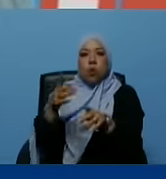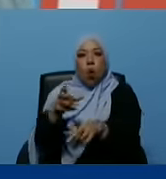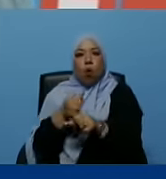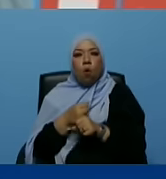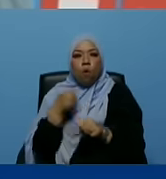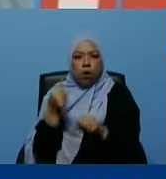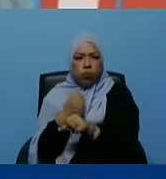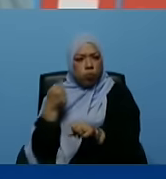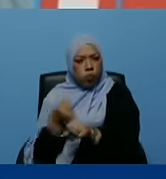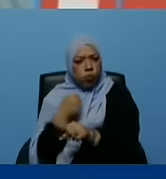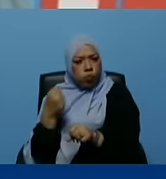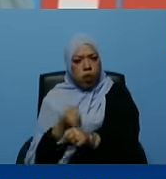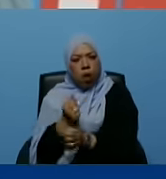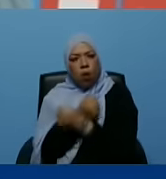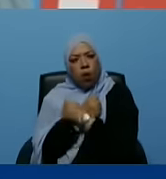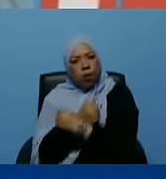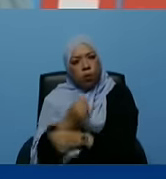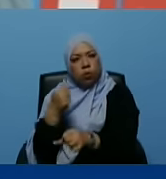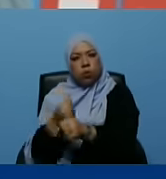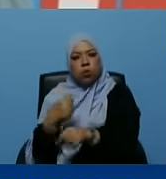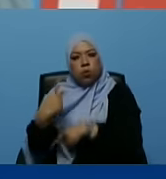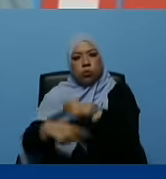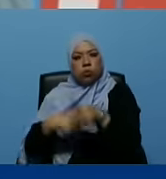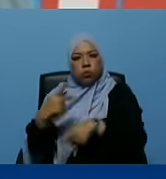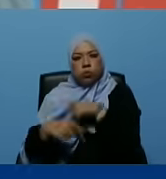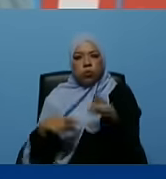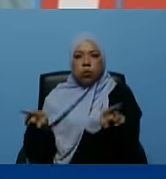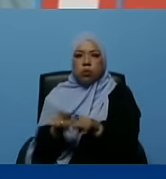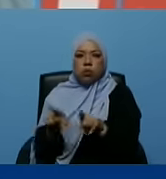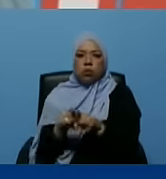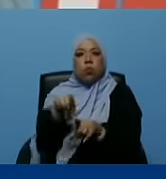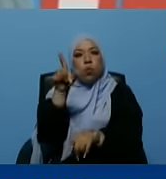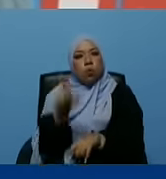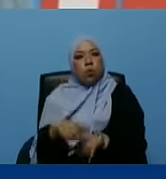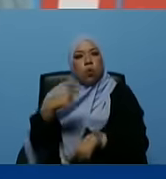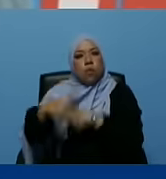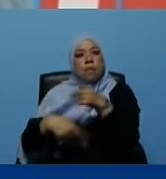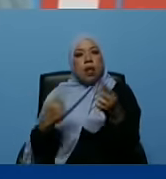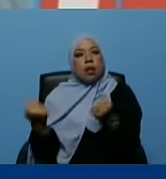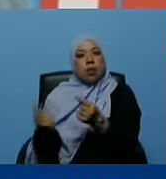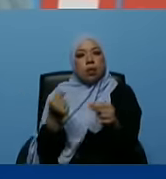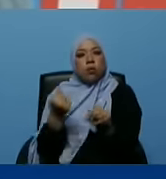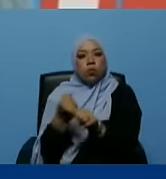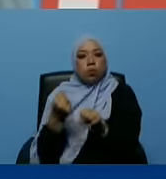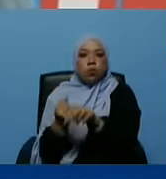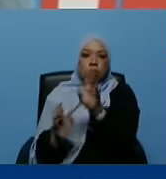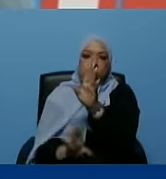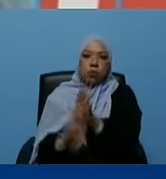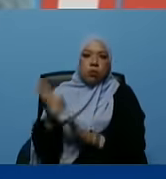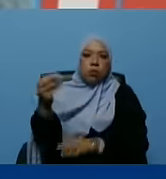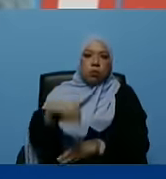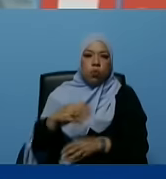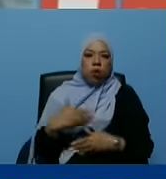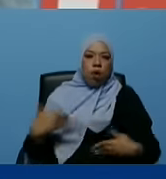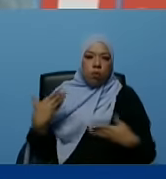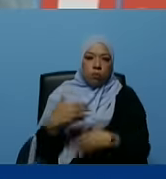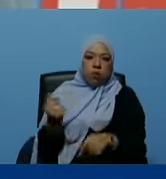perseverancia, con amor, la producción de riqueza y la prosperidad